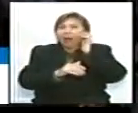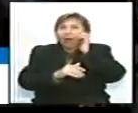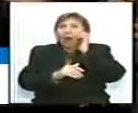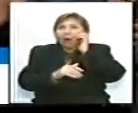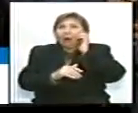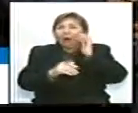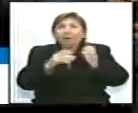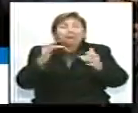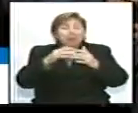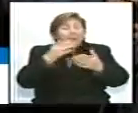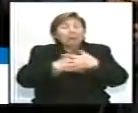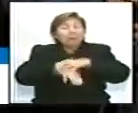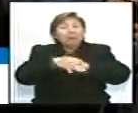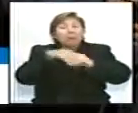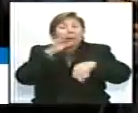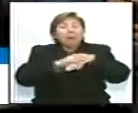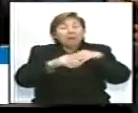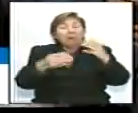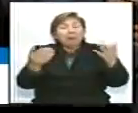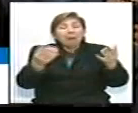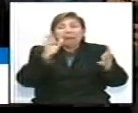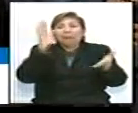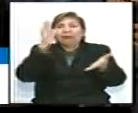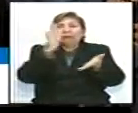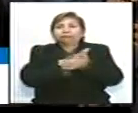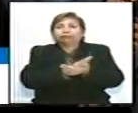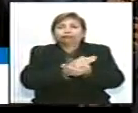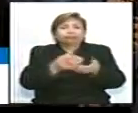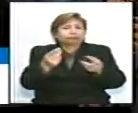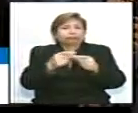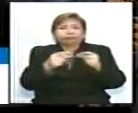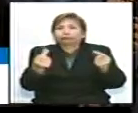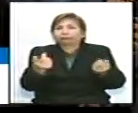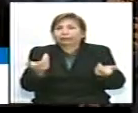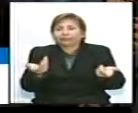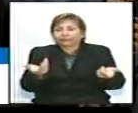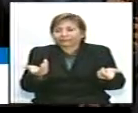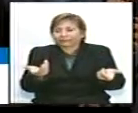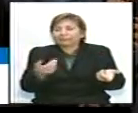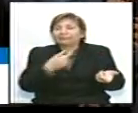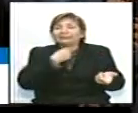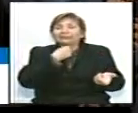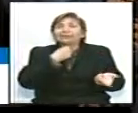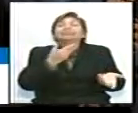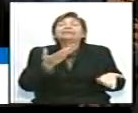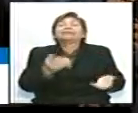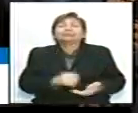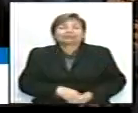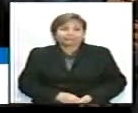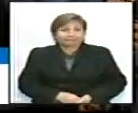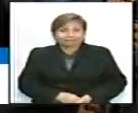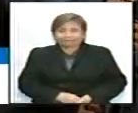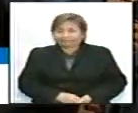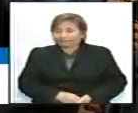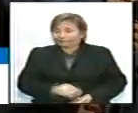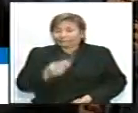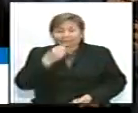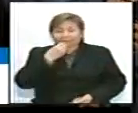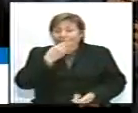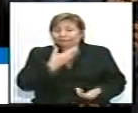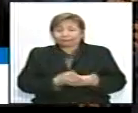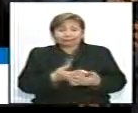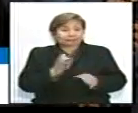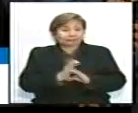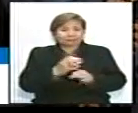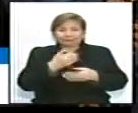estamos todos cómodos, hasta que se les acaba el saldo. ¿Y ahí qué pasa? Además, no es la mejor forma